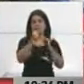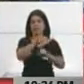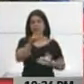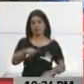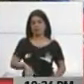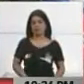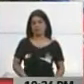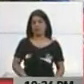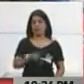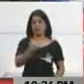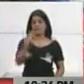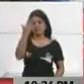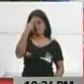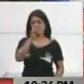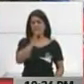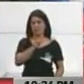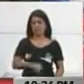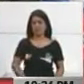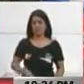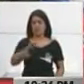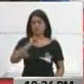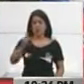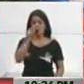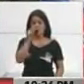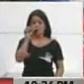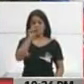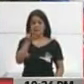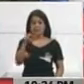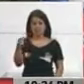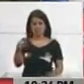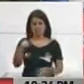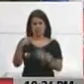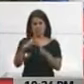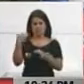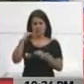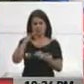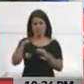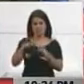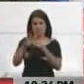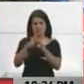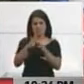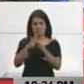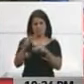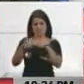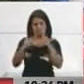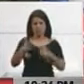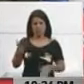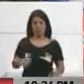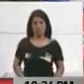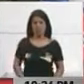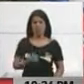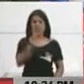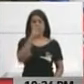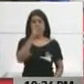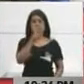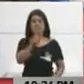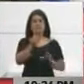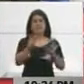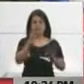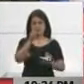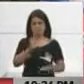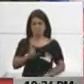Asesinaron a Sergio Rodríguez, amigo nuestro, revolucionario. 27 años, apenas tenía